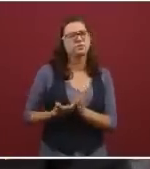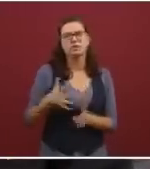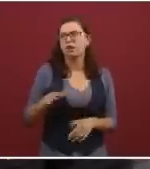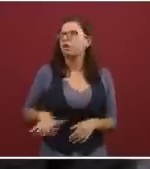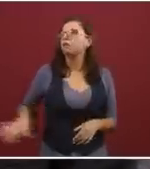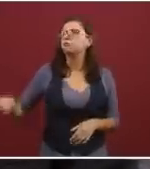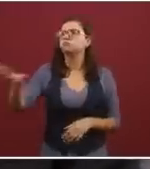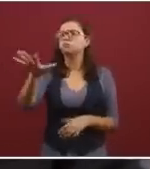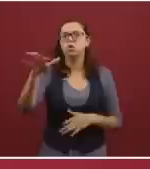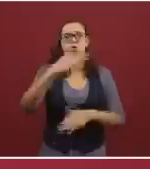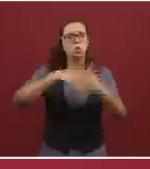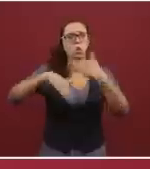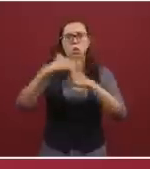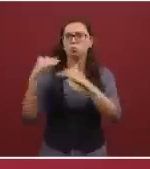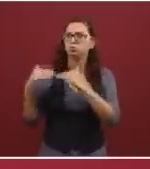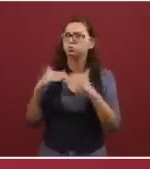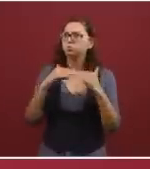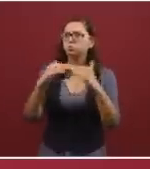generalizada, vamos a decir,